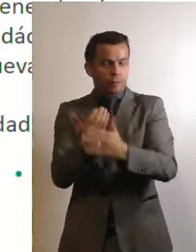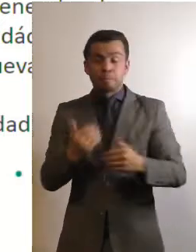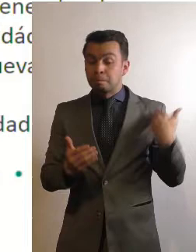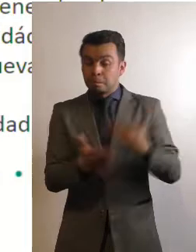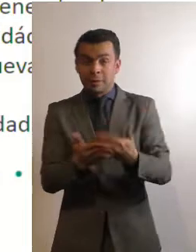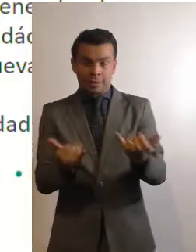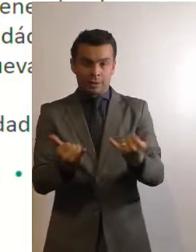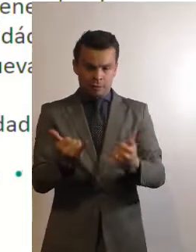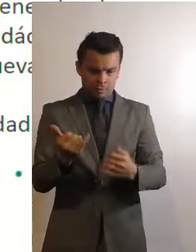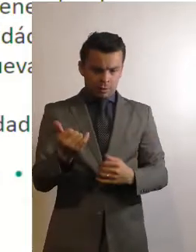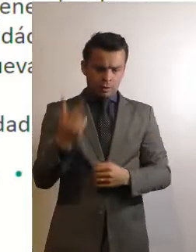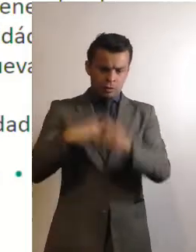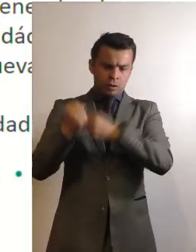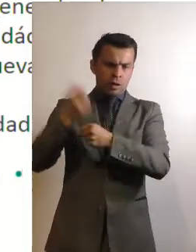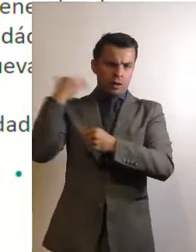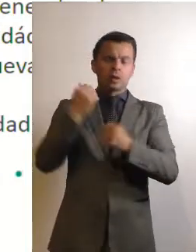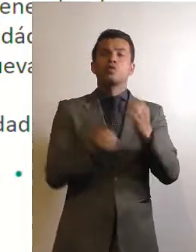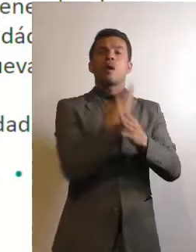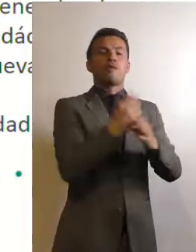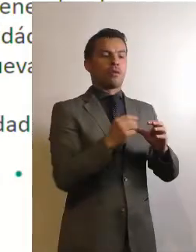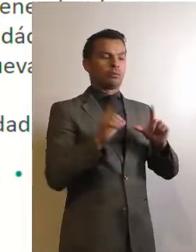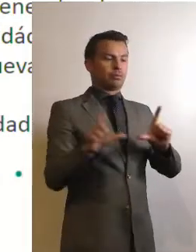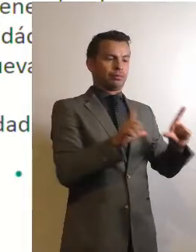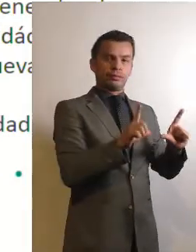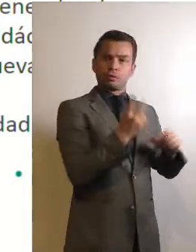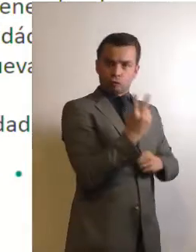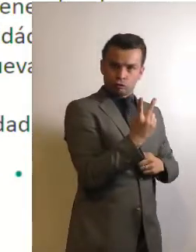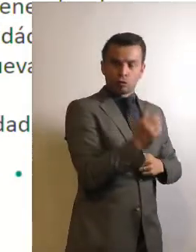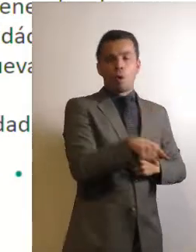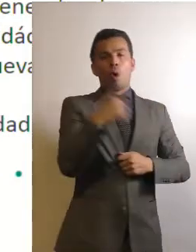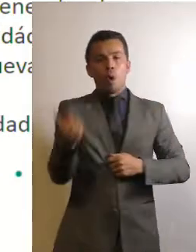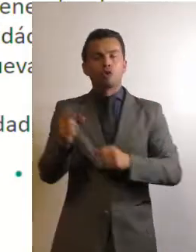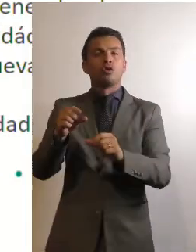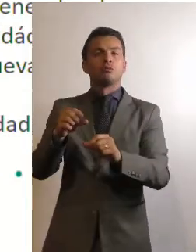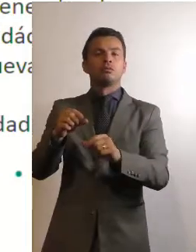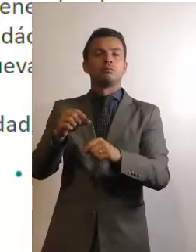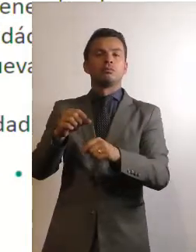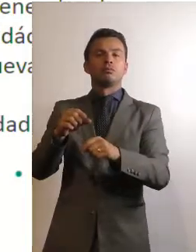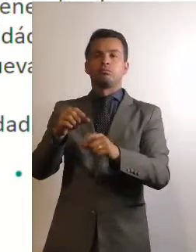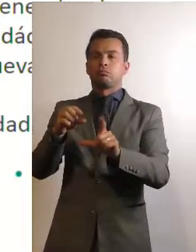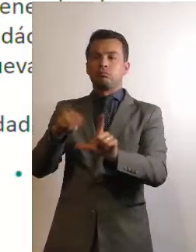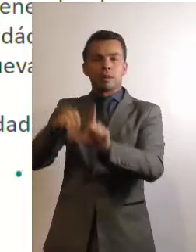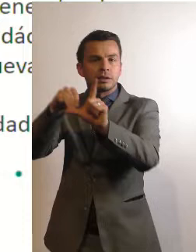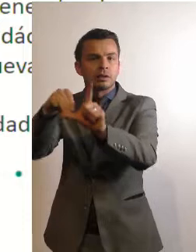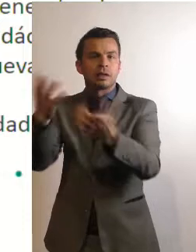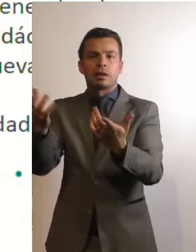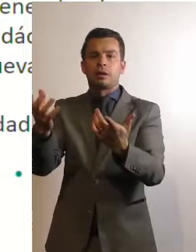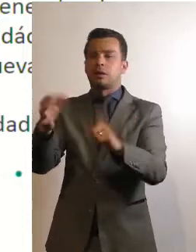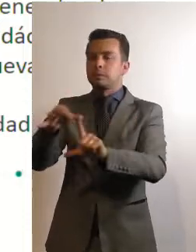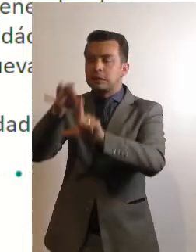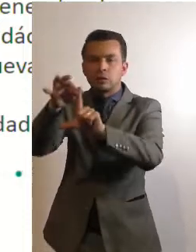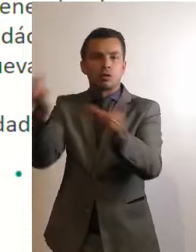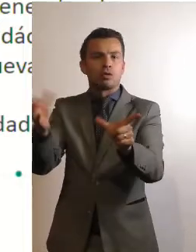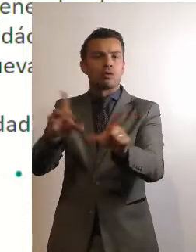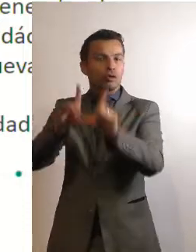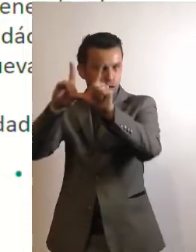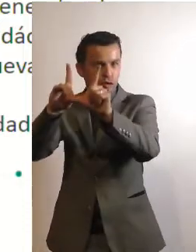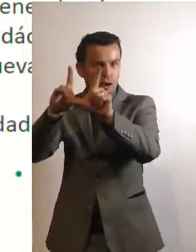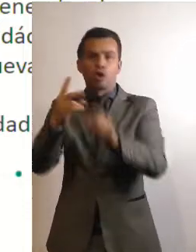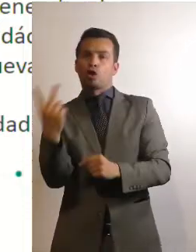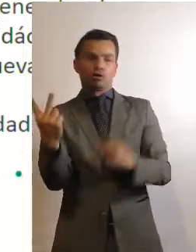2 programas de pregrado y 2 de posgrado. Y también, de acuerdo con